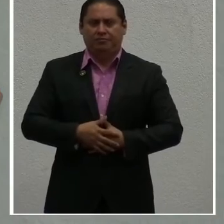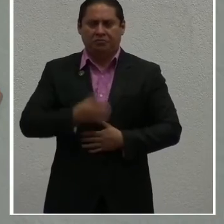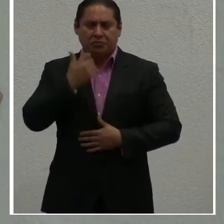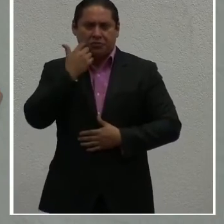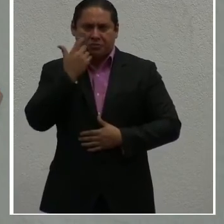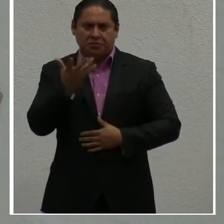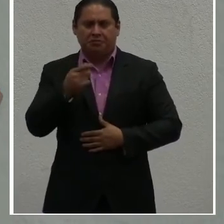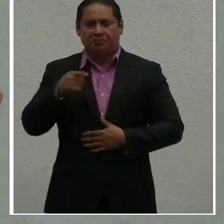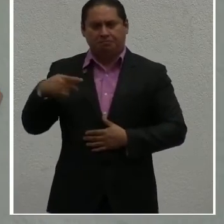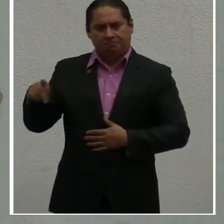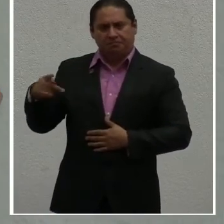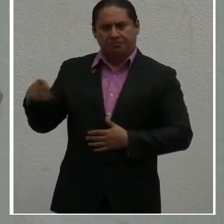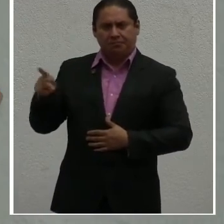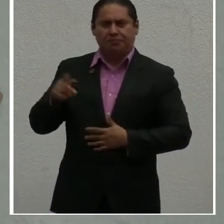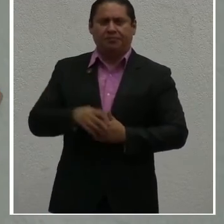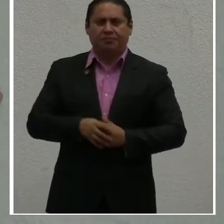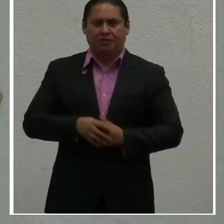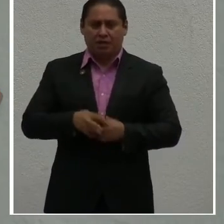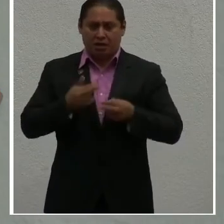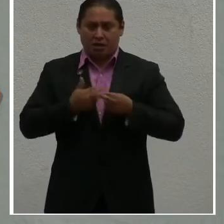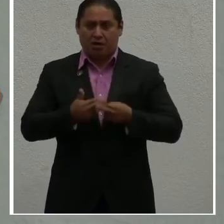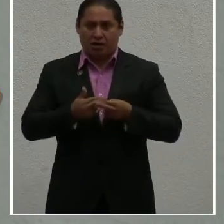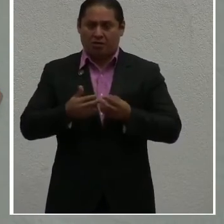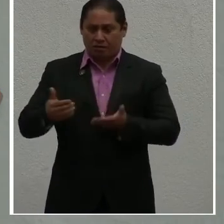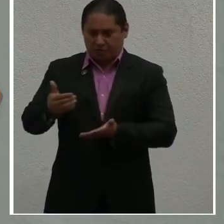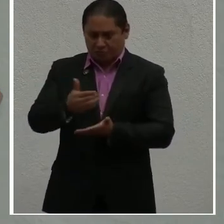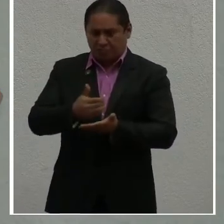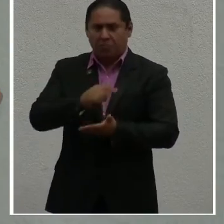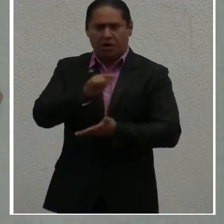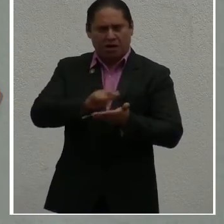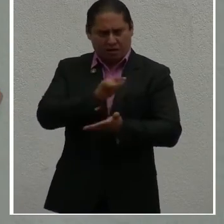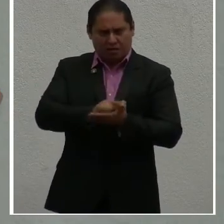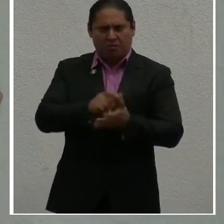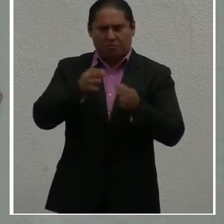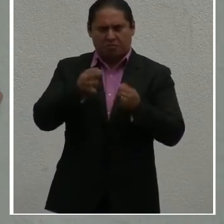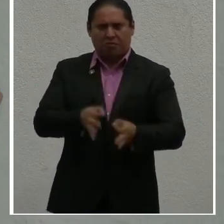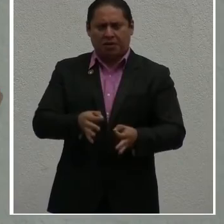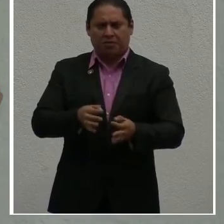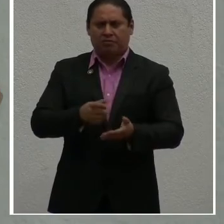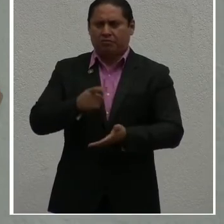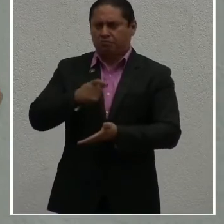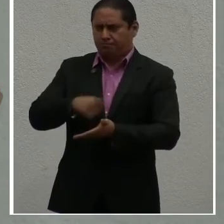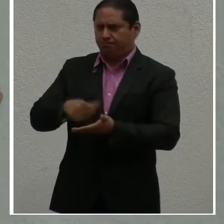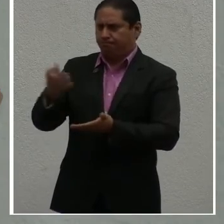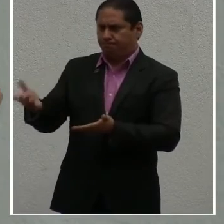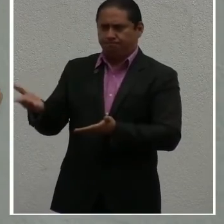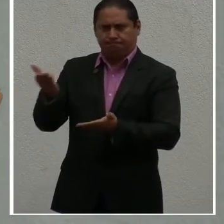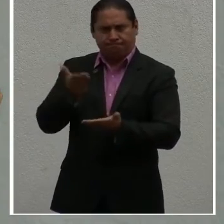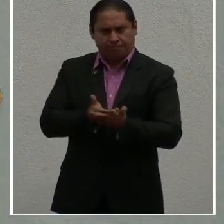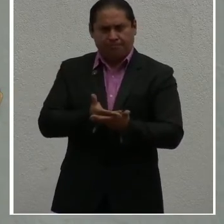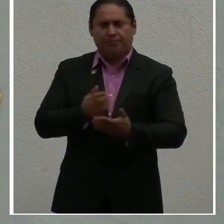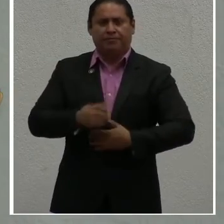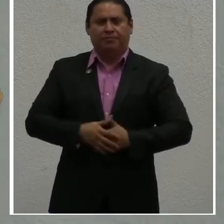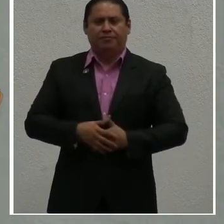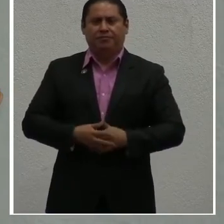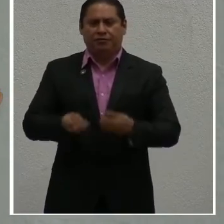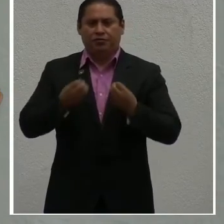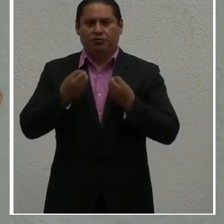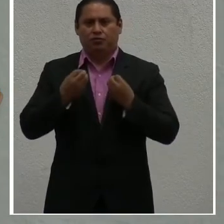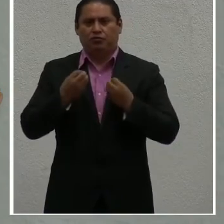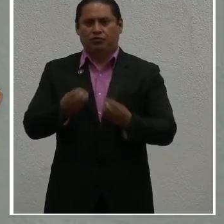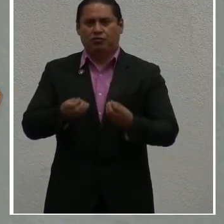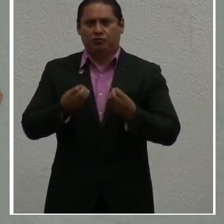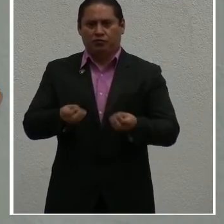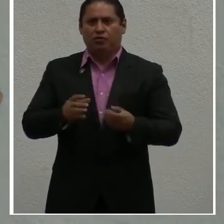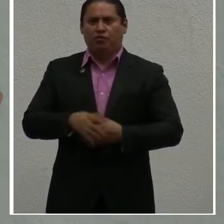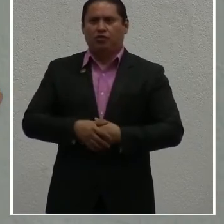que este recurso entre legalmente y se cobre a que lo cobren por fuera. Muchos estaban cobrando